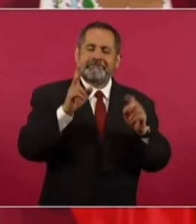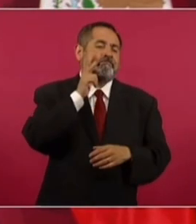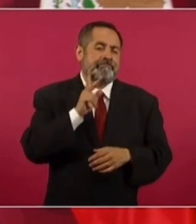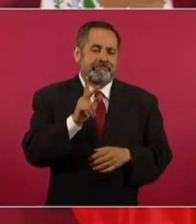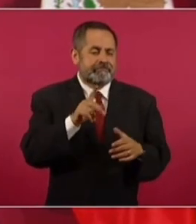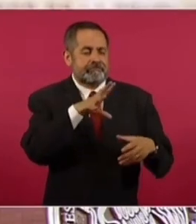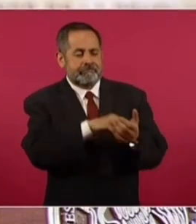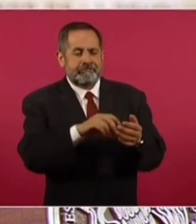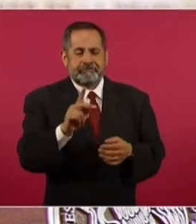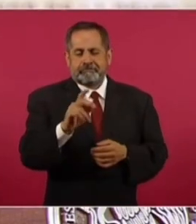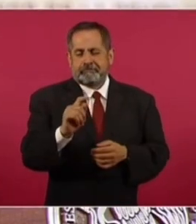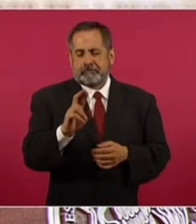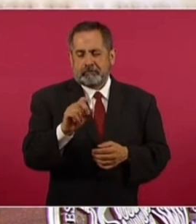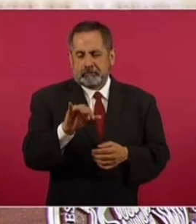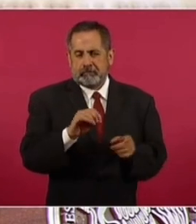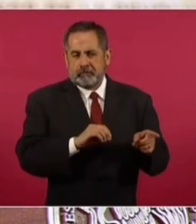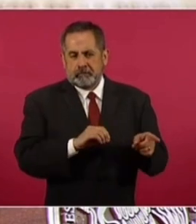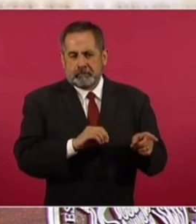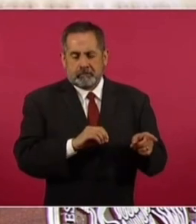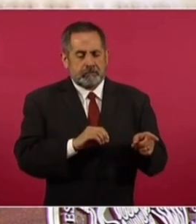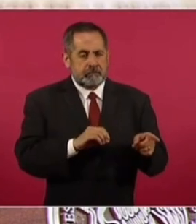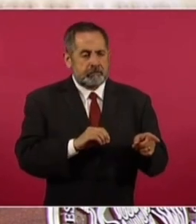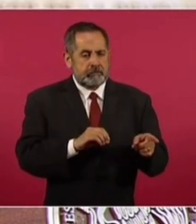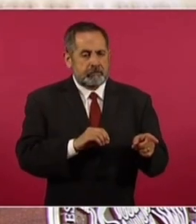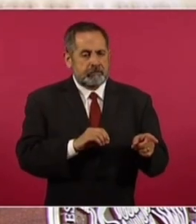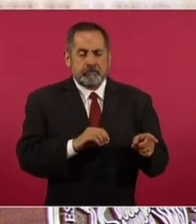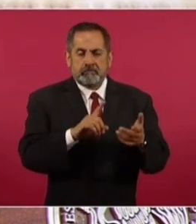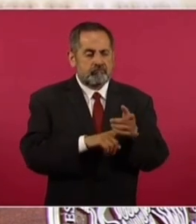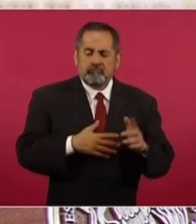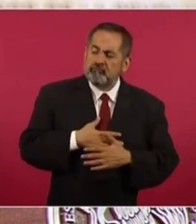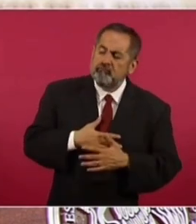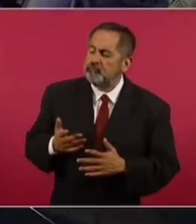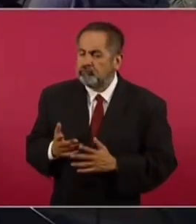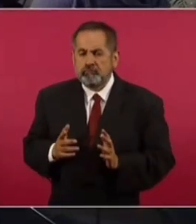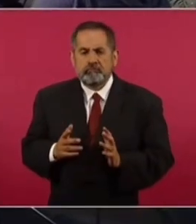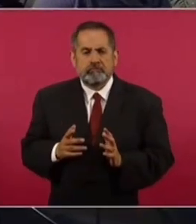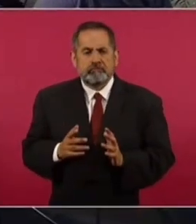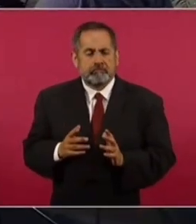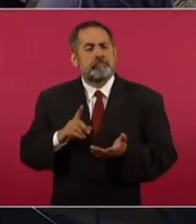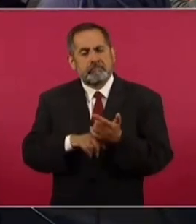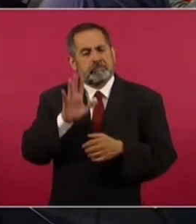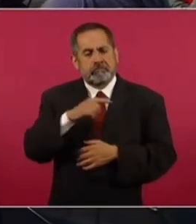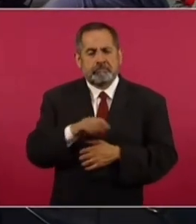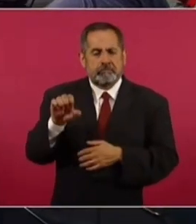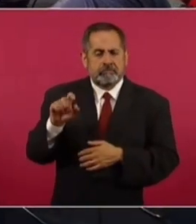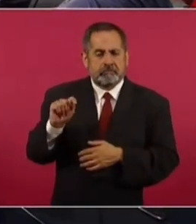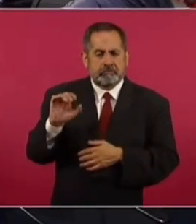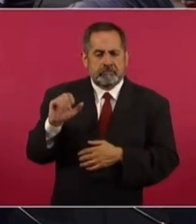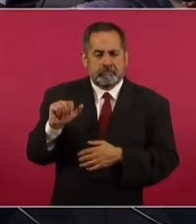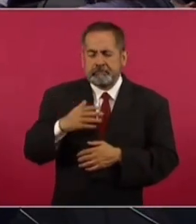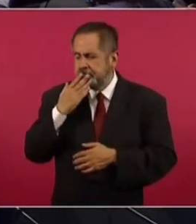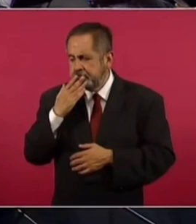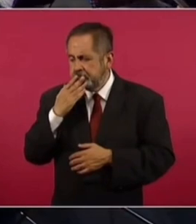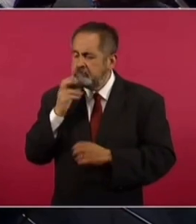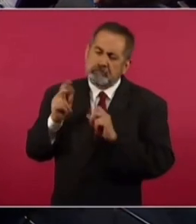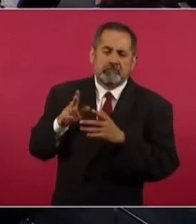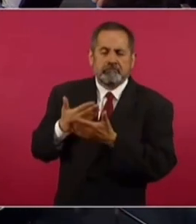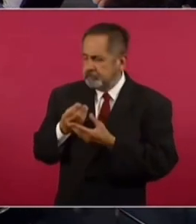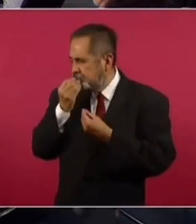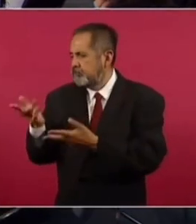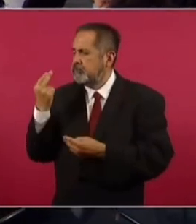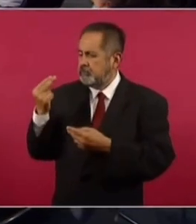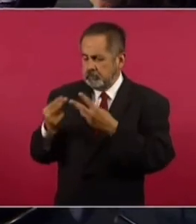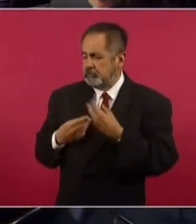además pues tienen una actitud ética. Al final de cuentas, eso fue lo que